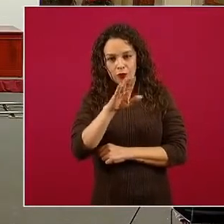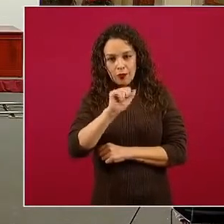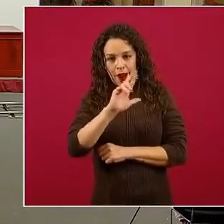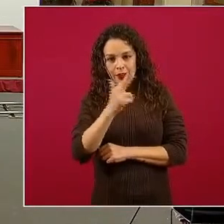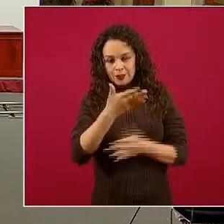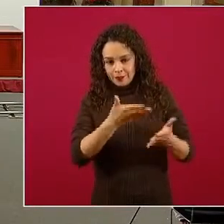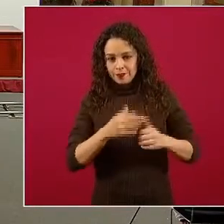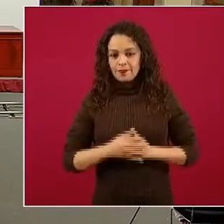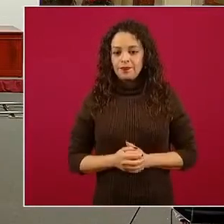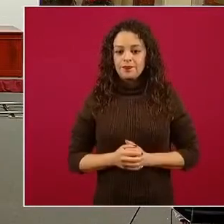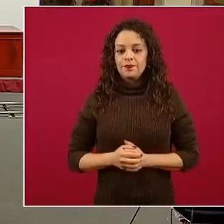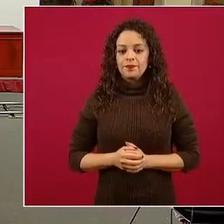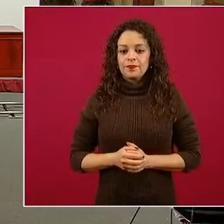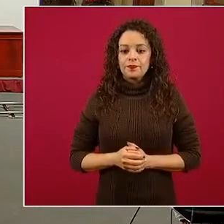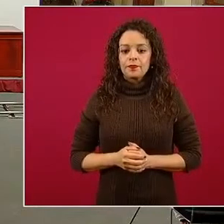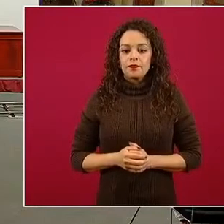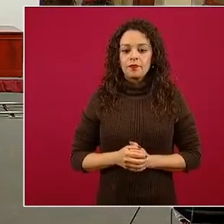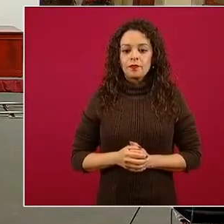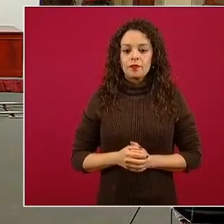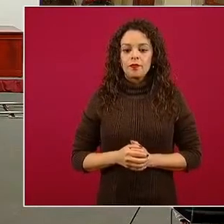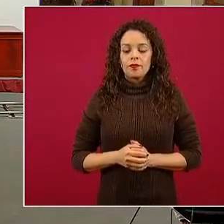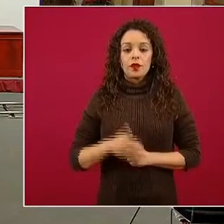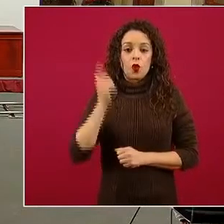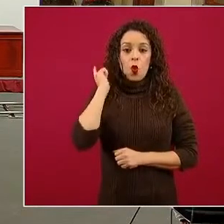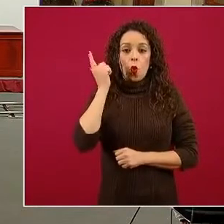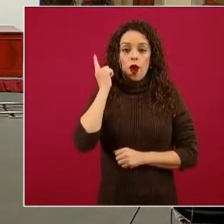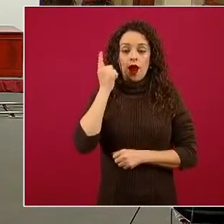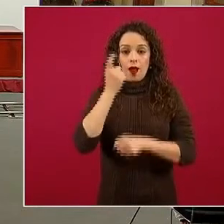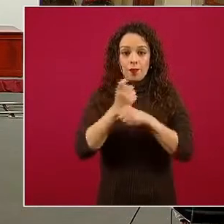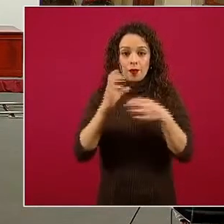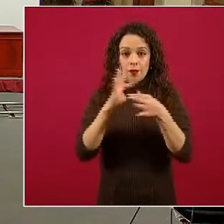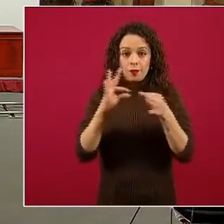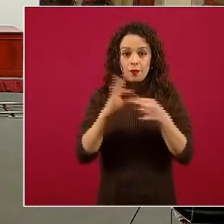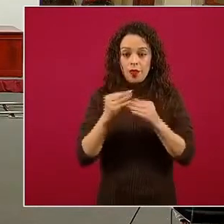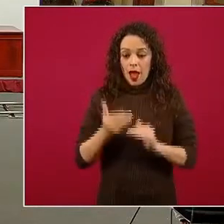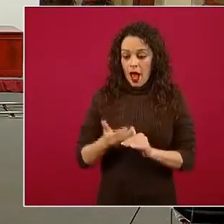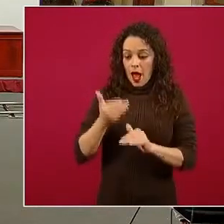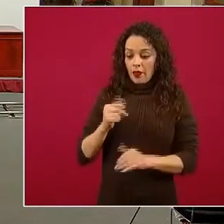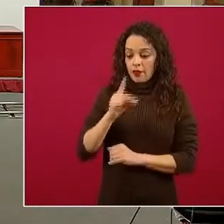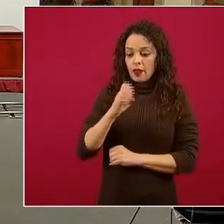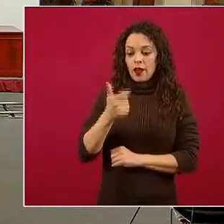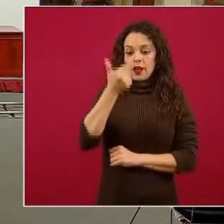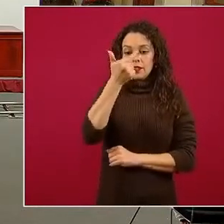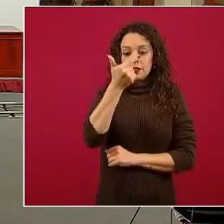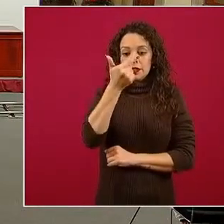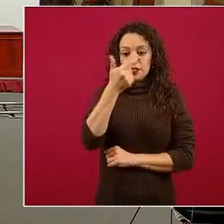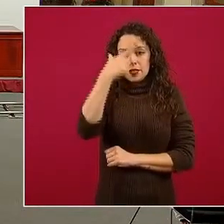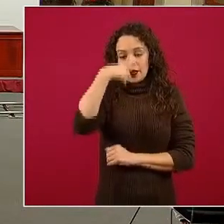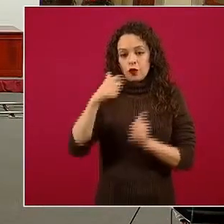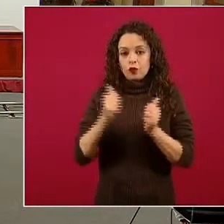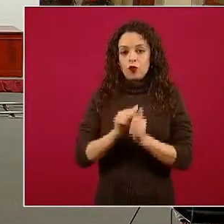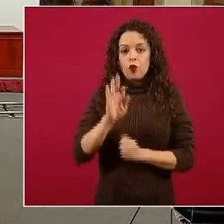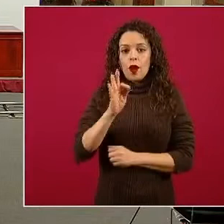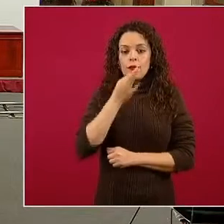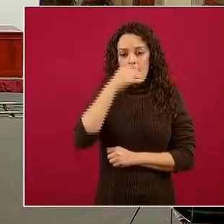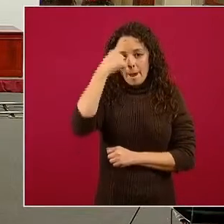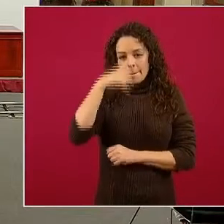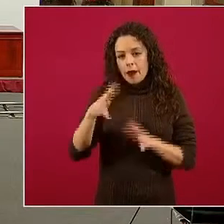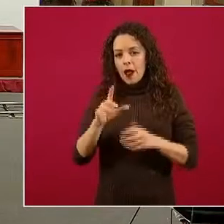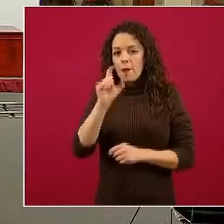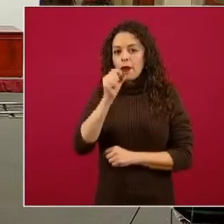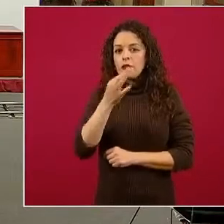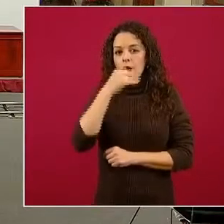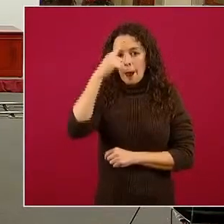a procurar terminar el primer bloque antes de las 19:40 para dar al menos unos 20 minutos de preguntas y